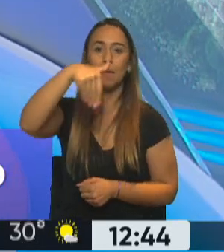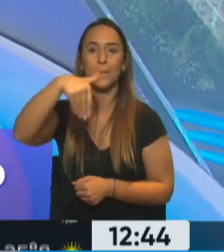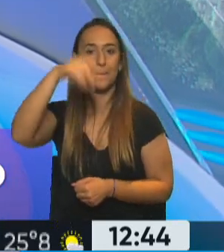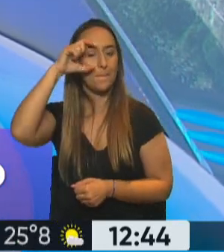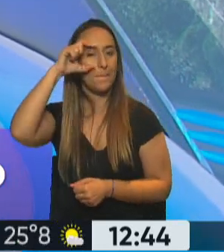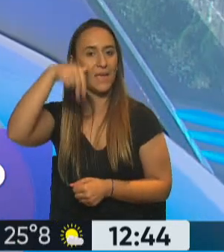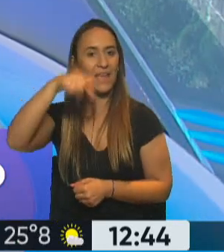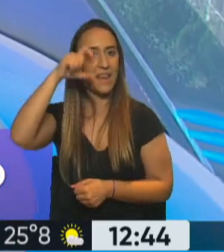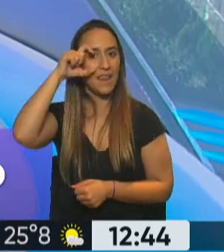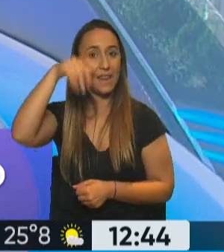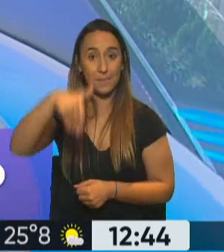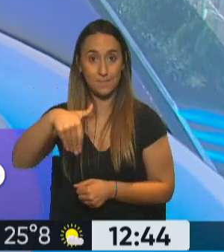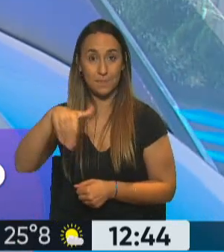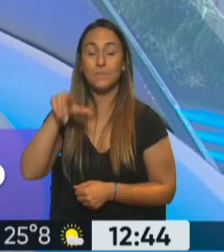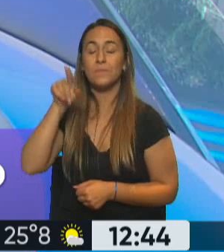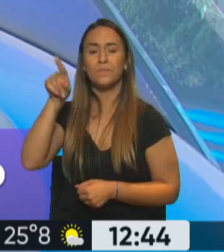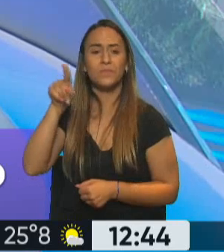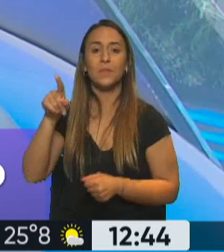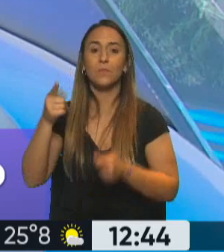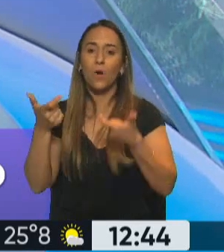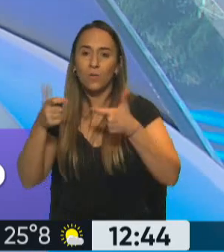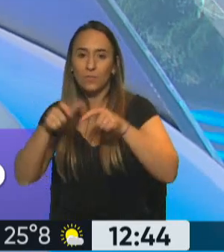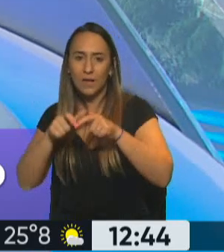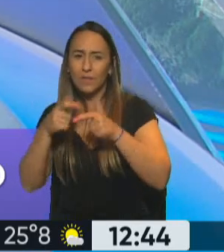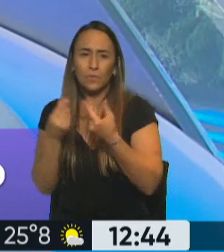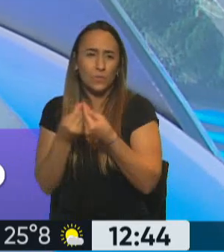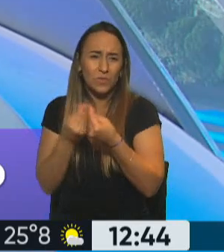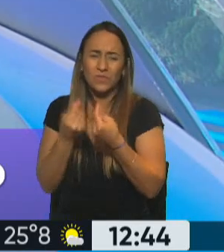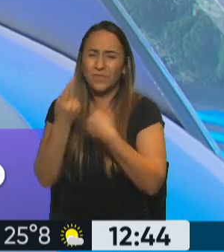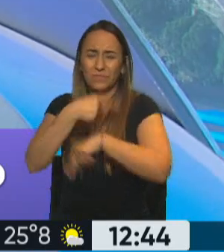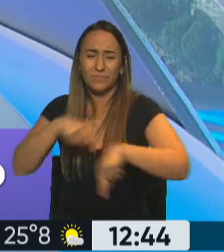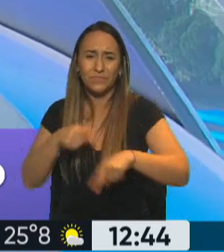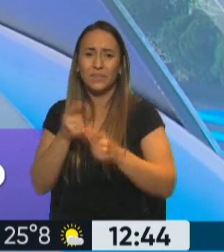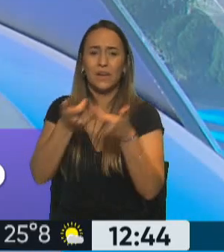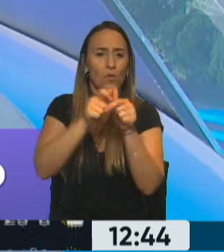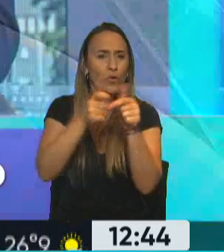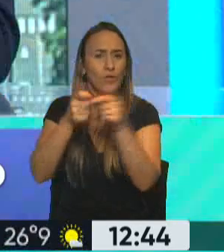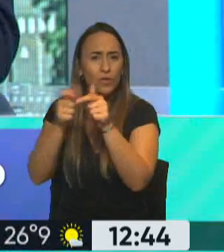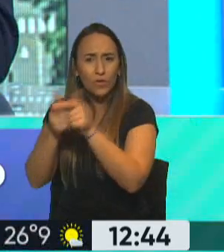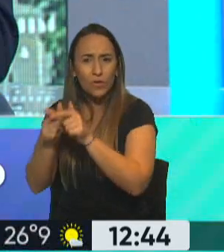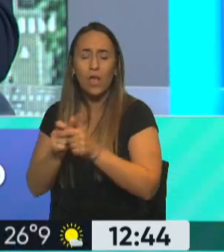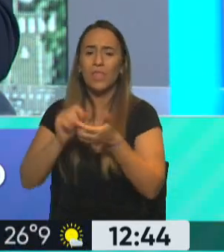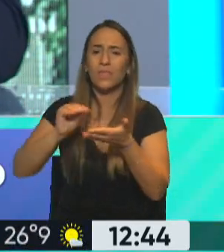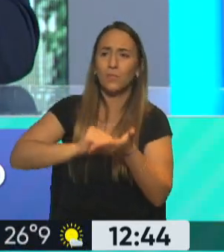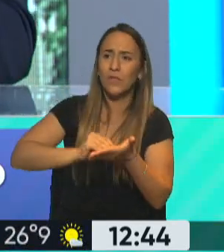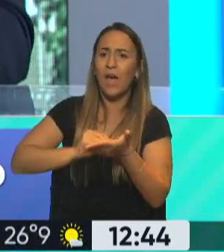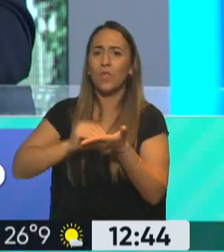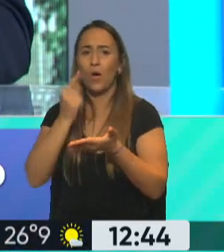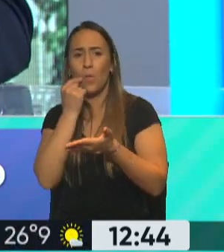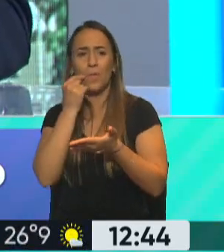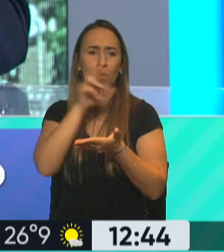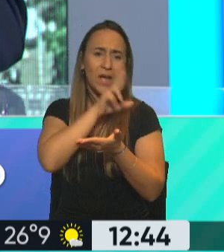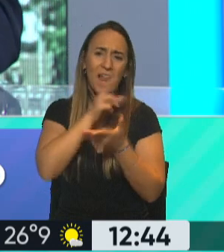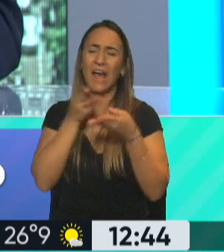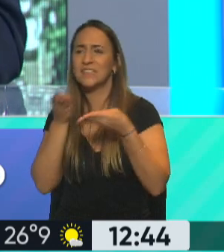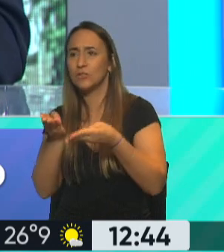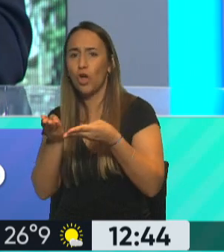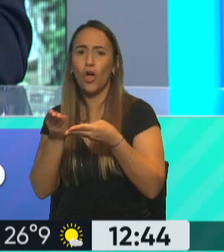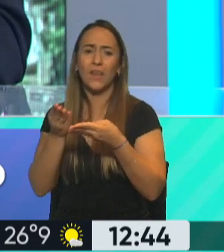un transitar permanente de presidentes de bloque, diputados, diputadas, asesores. ¿Por qué? Porque se definen